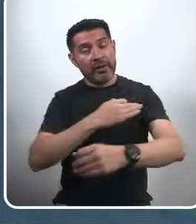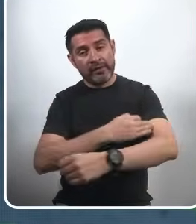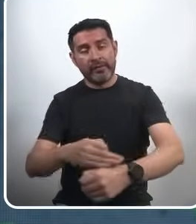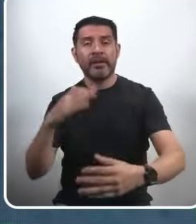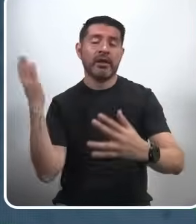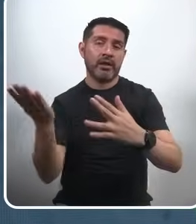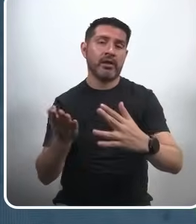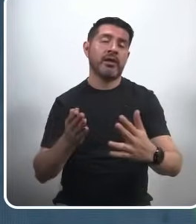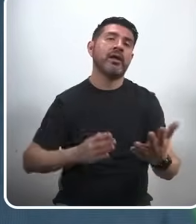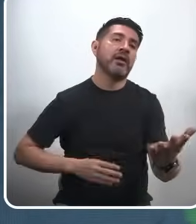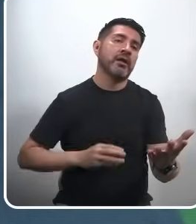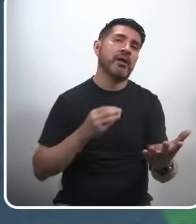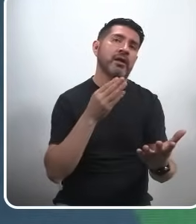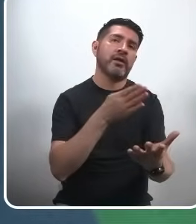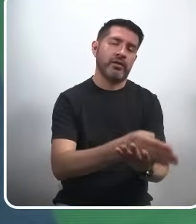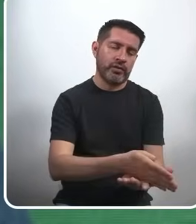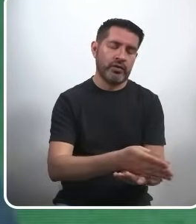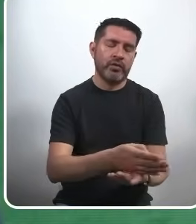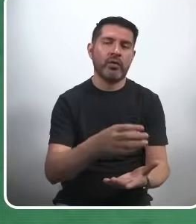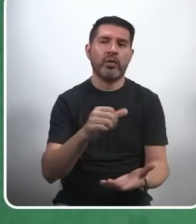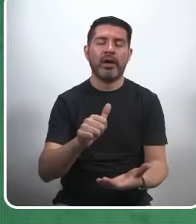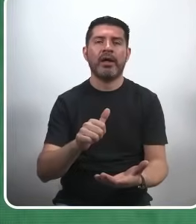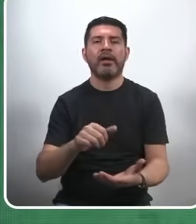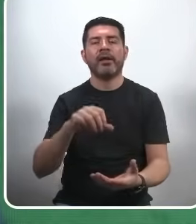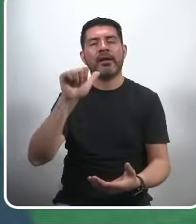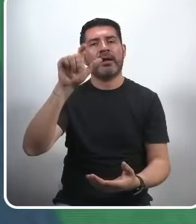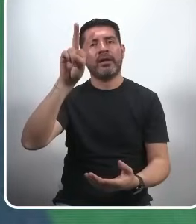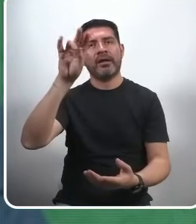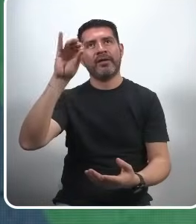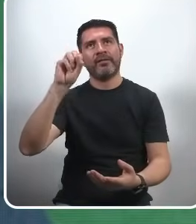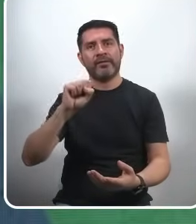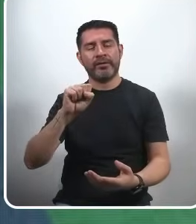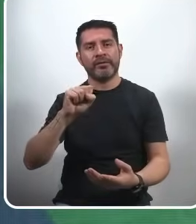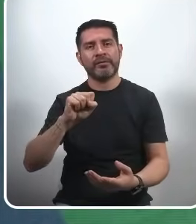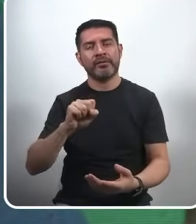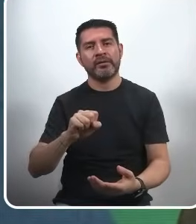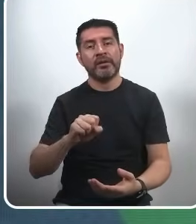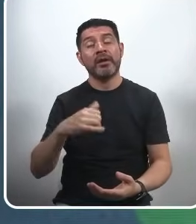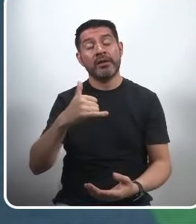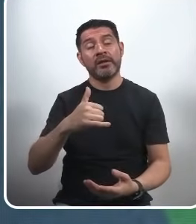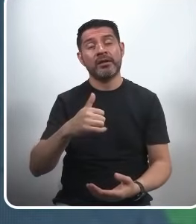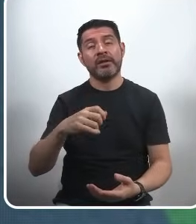Y no habían cerrado la puerta, y dijeron, sí, ya no entró. Y en cuanto dijeron eso, va entrando Lucas.